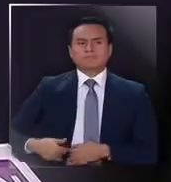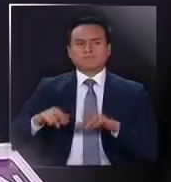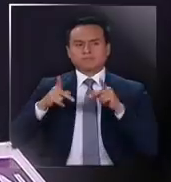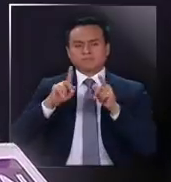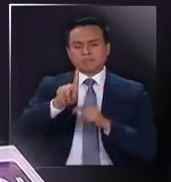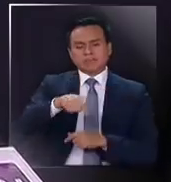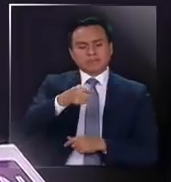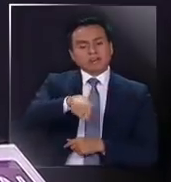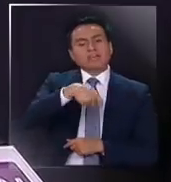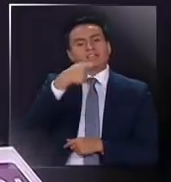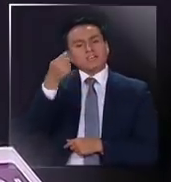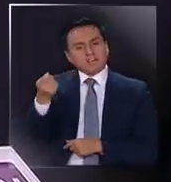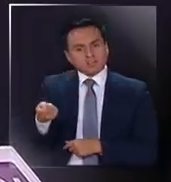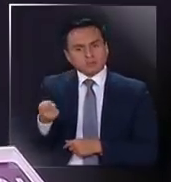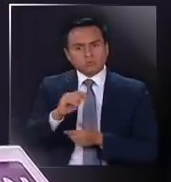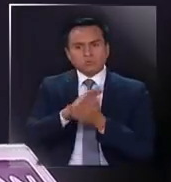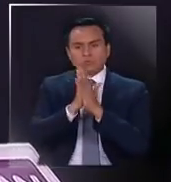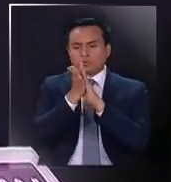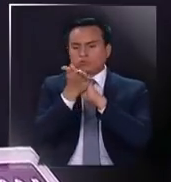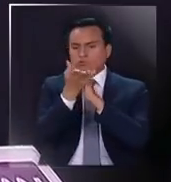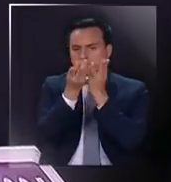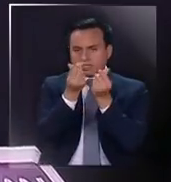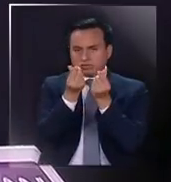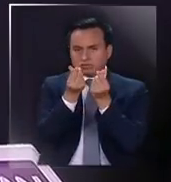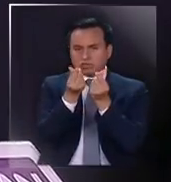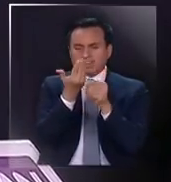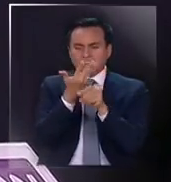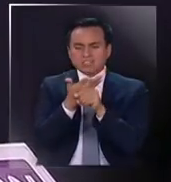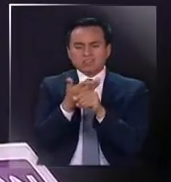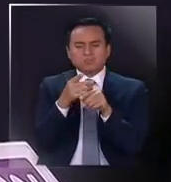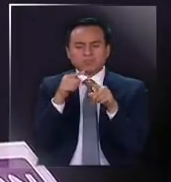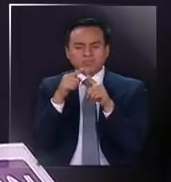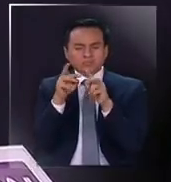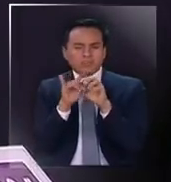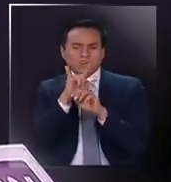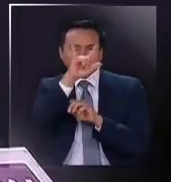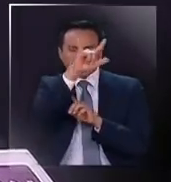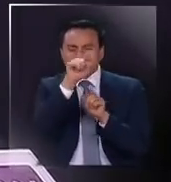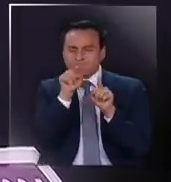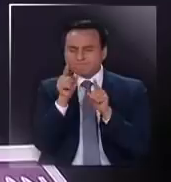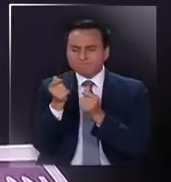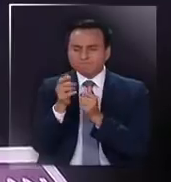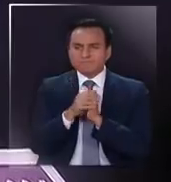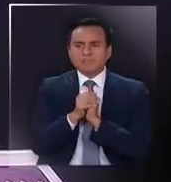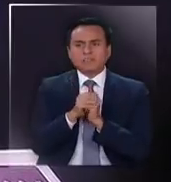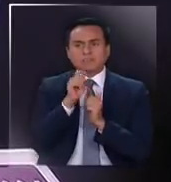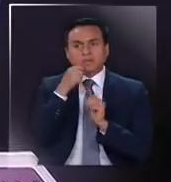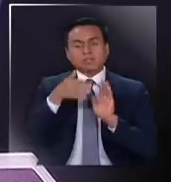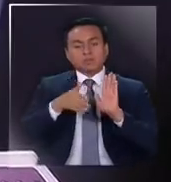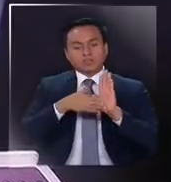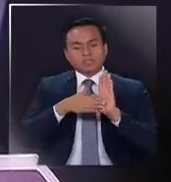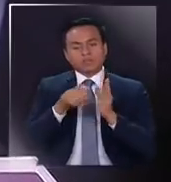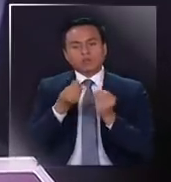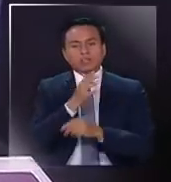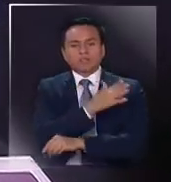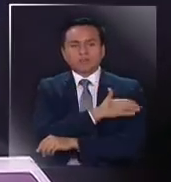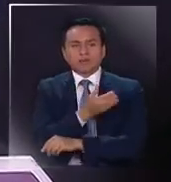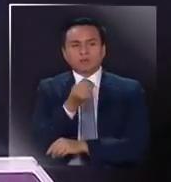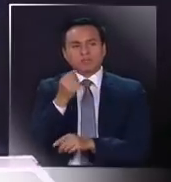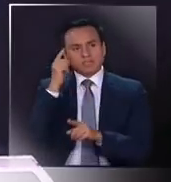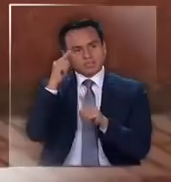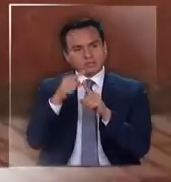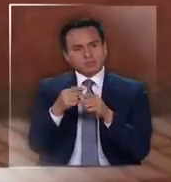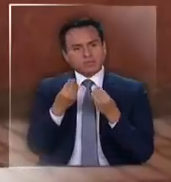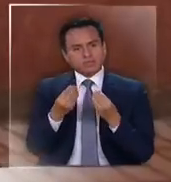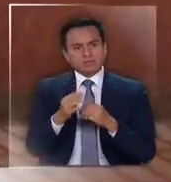ha reintegrado todos los dineros que estuvieron comprometidos en dicho viaje, con lo cual demuestra su buena fe, su buena